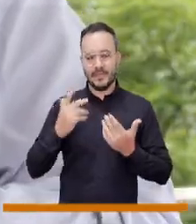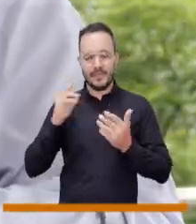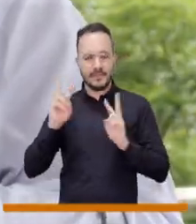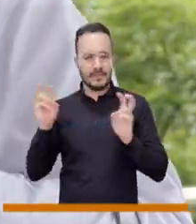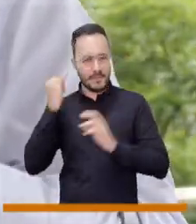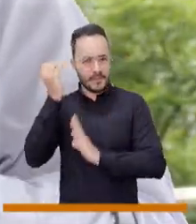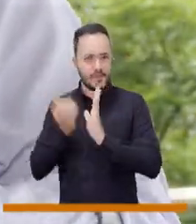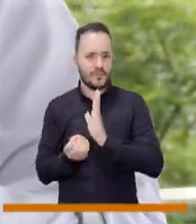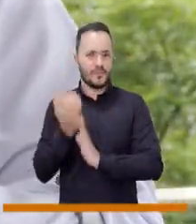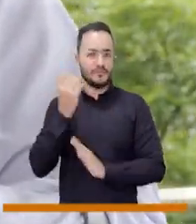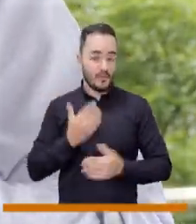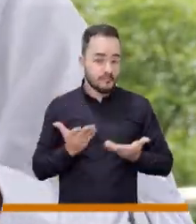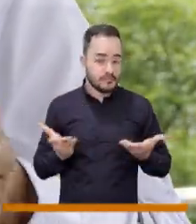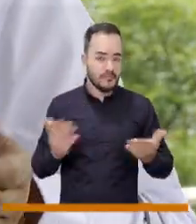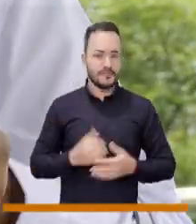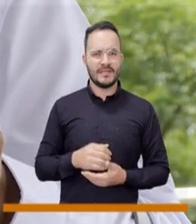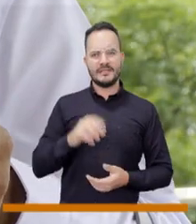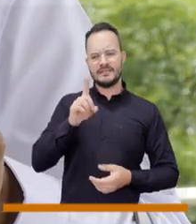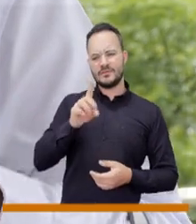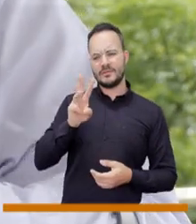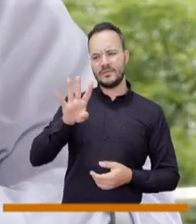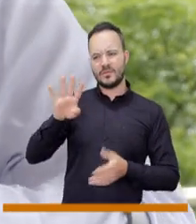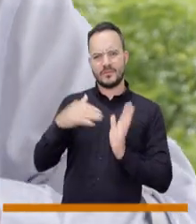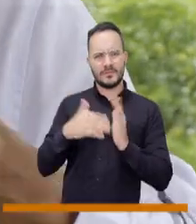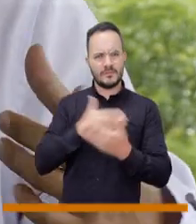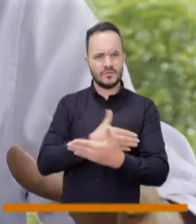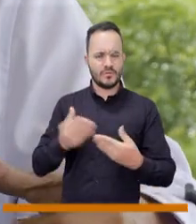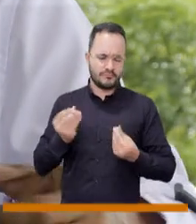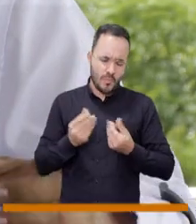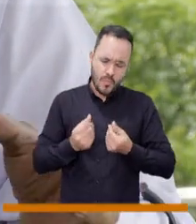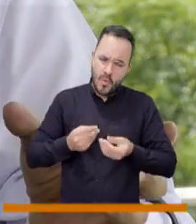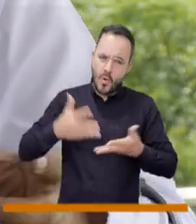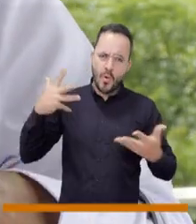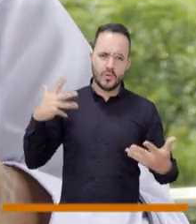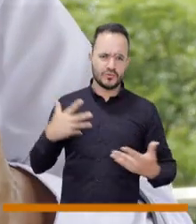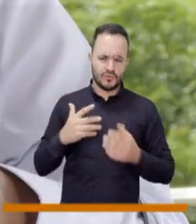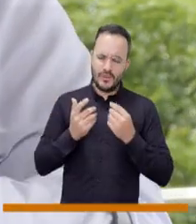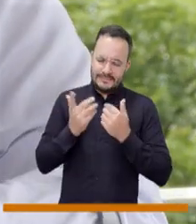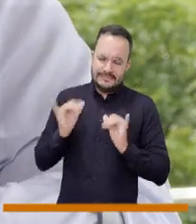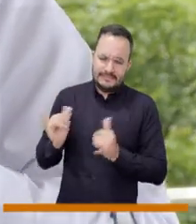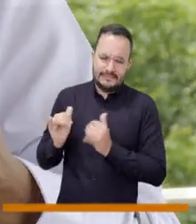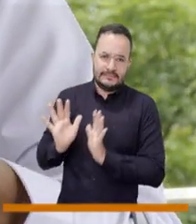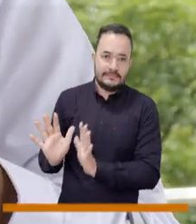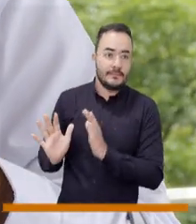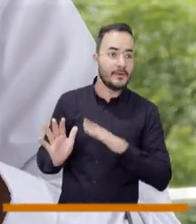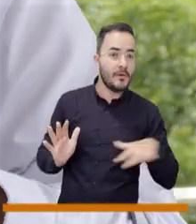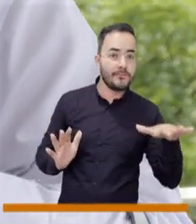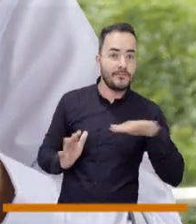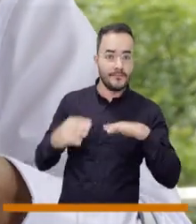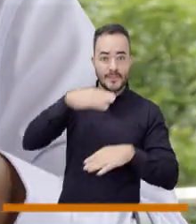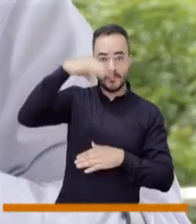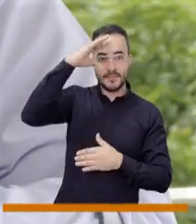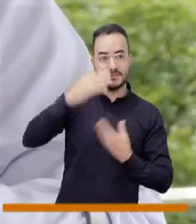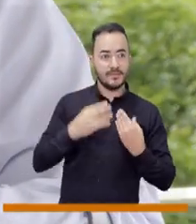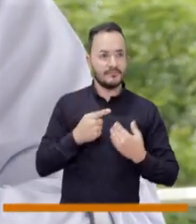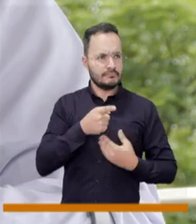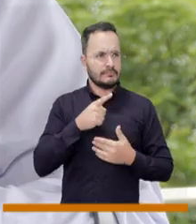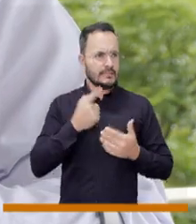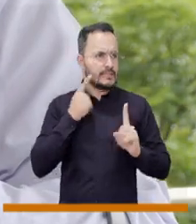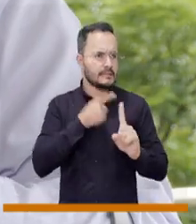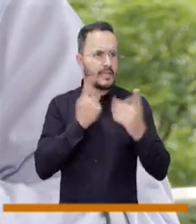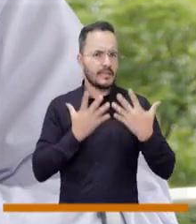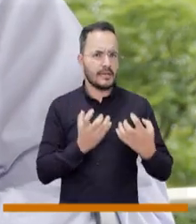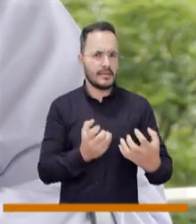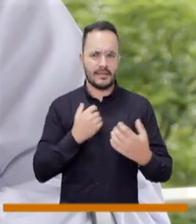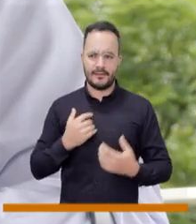Entonces, 104 mil millones es mucho dinero, pero para la envergadura que tiene Medellín y para lo que estamos buscando como Distrito Especial de Ciencia, Tecnología e